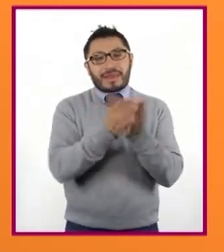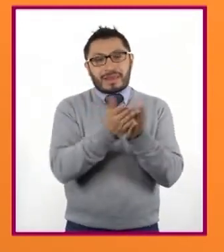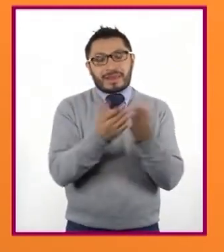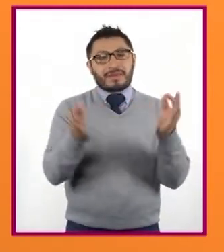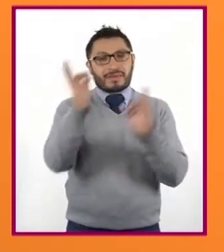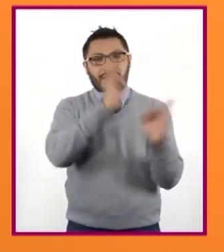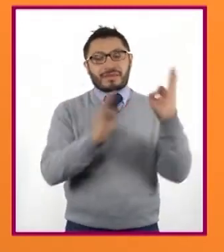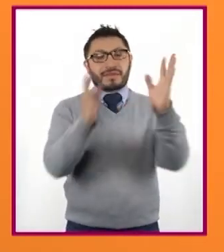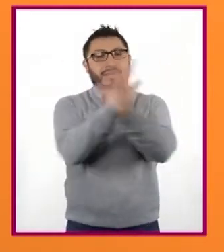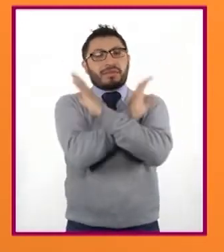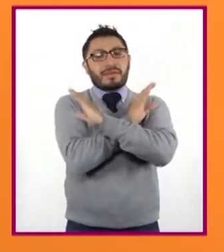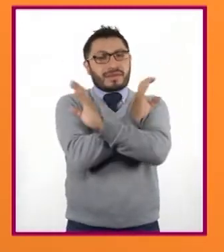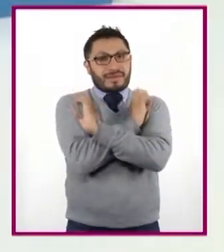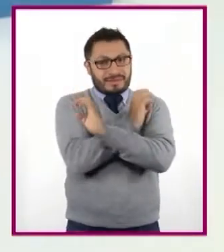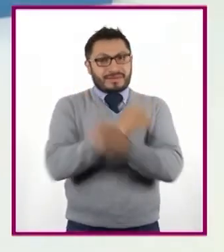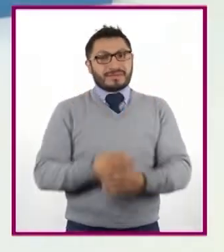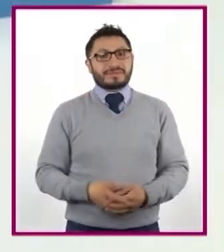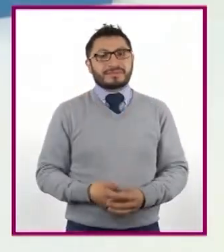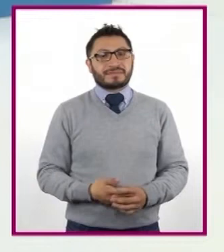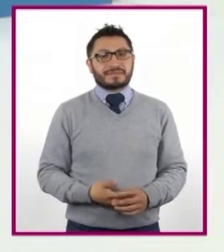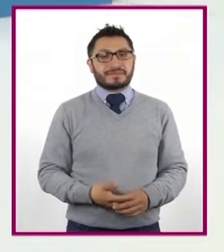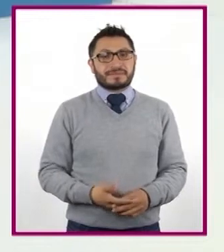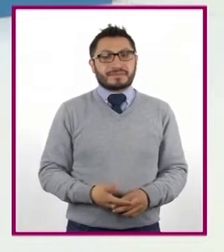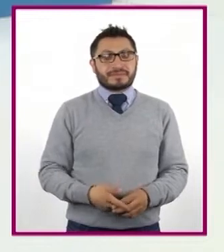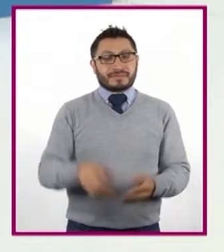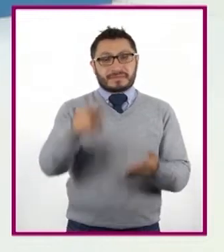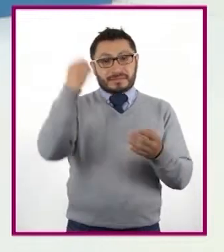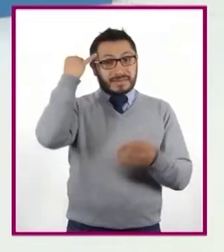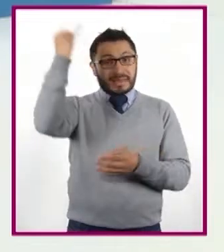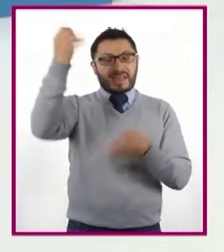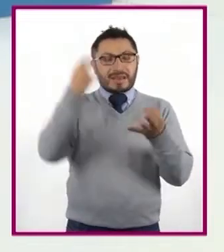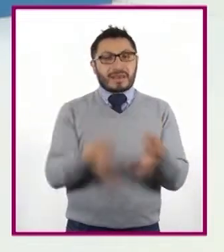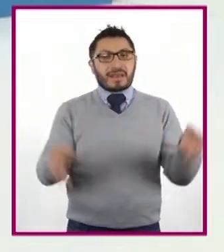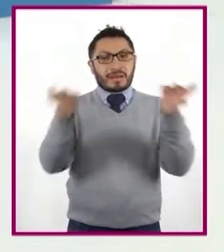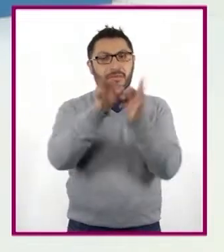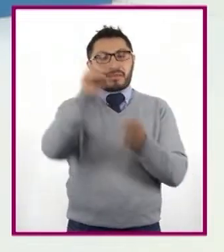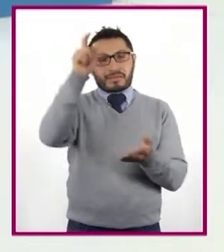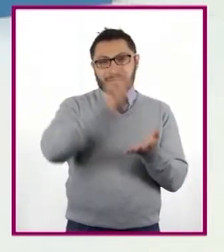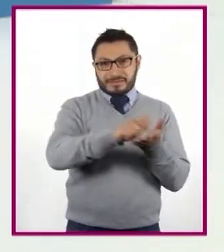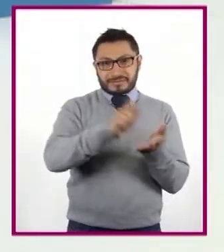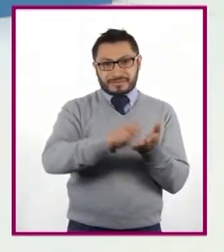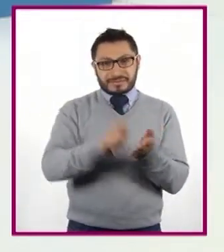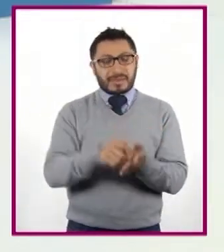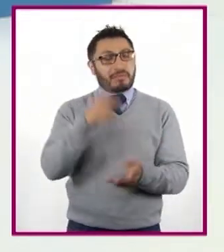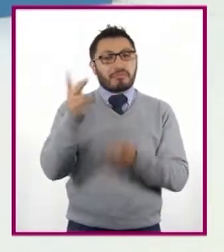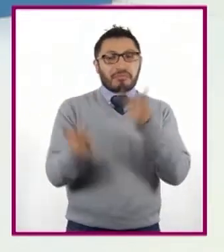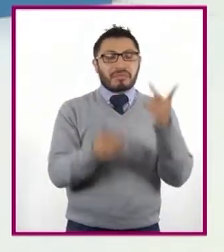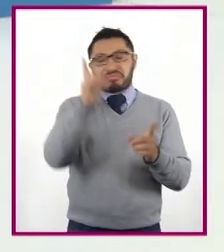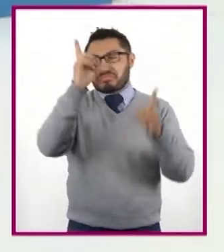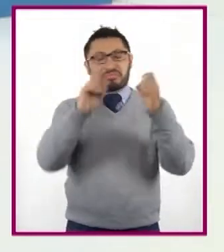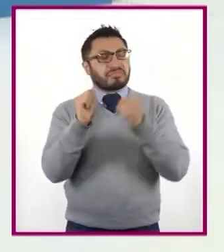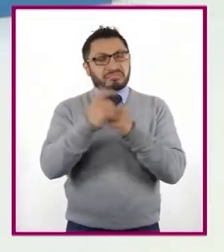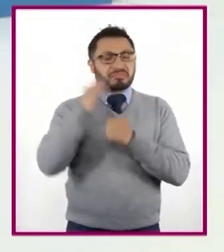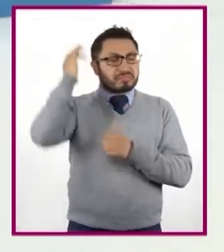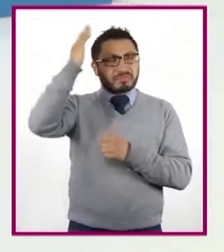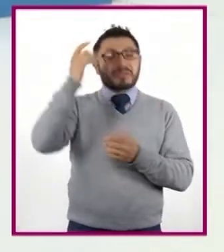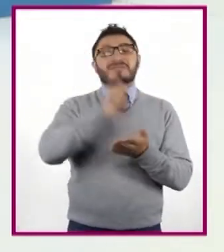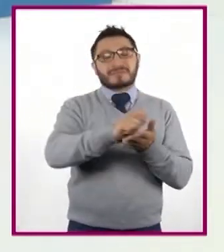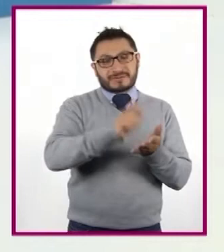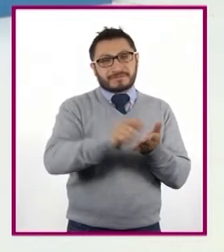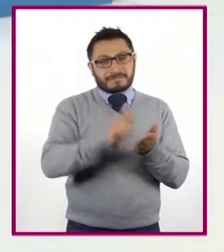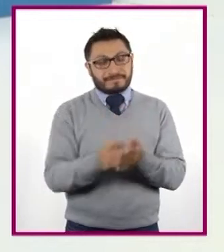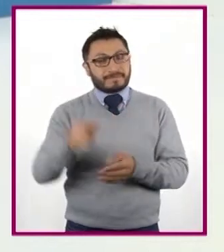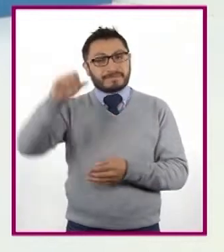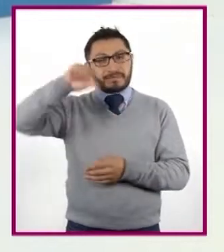de formación cívica y ética. Anote las ideas principales, preguntas y reflexiones que surjan